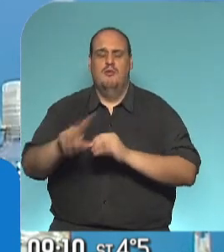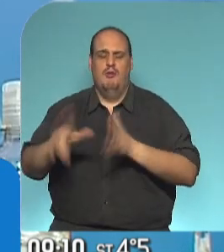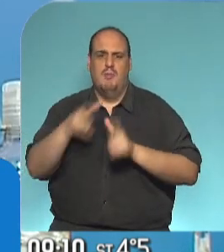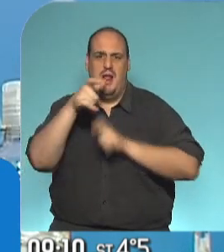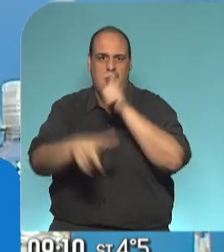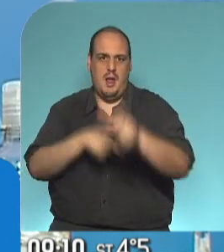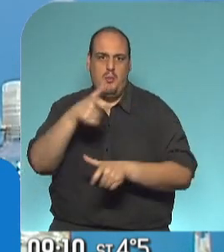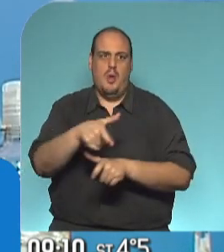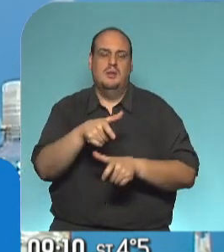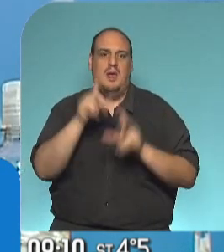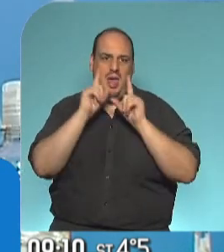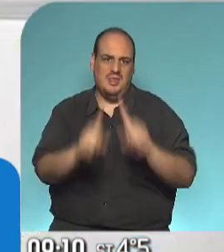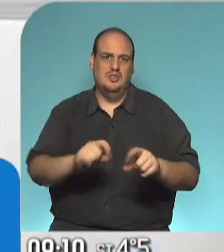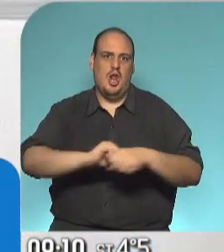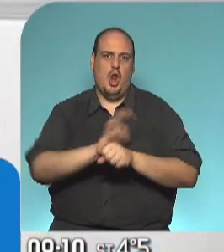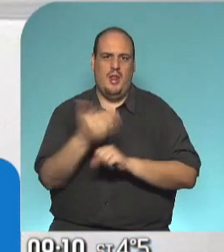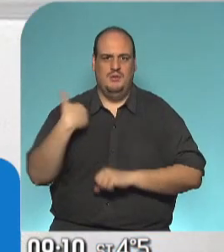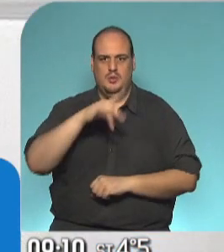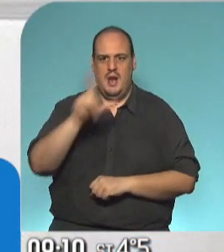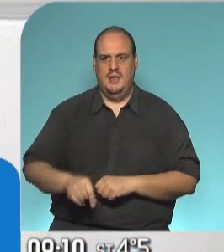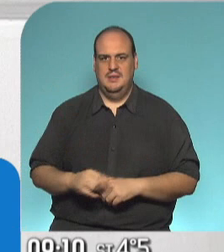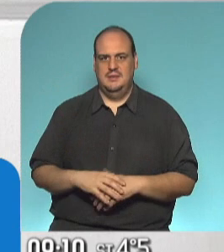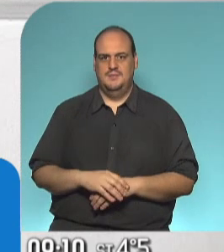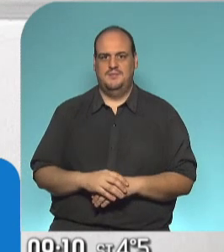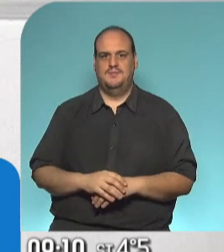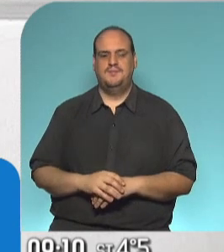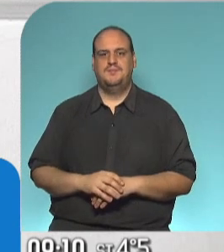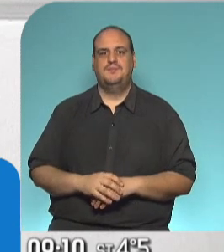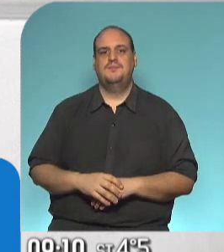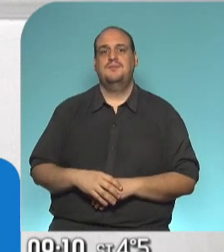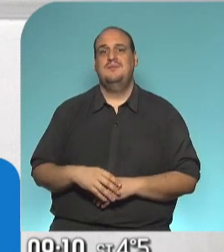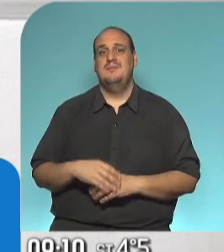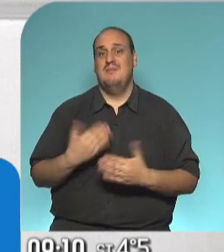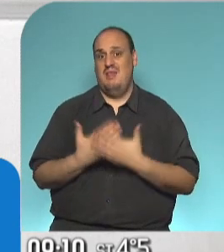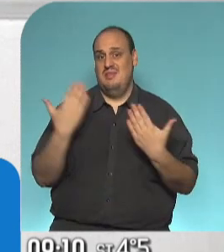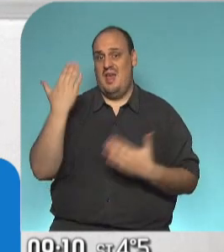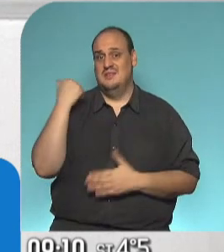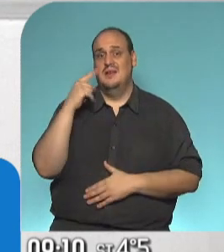respuesta al coronavirus en la Argentina. Tenemos en el día de ayer